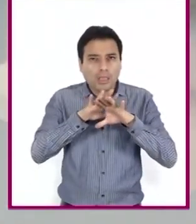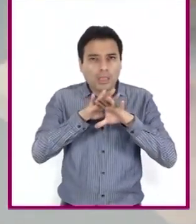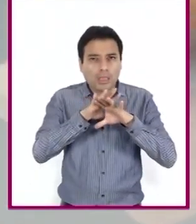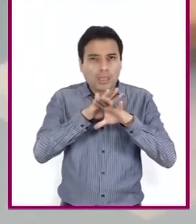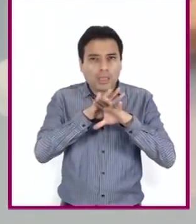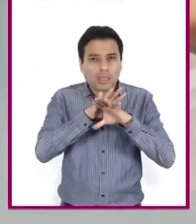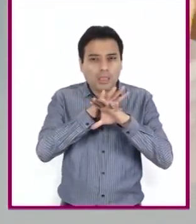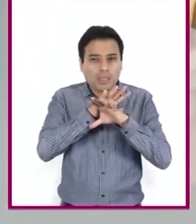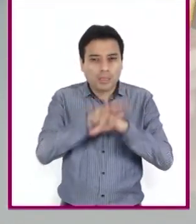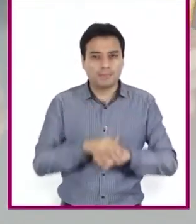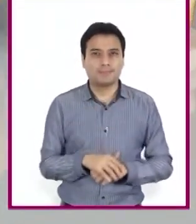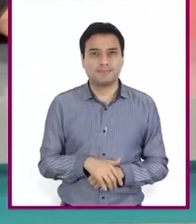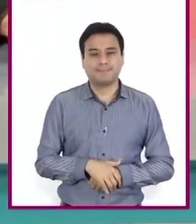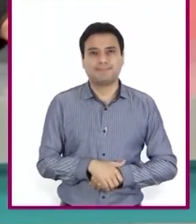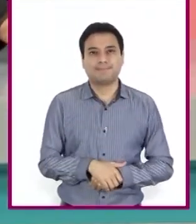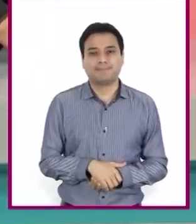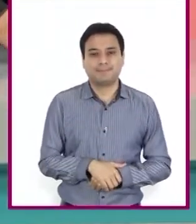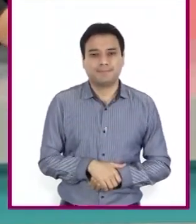muestra.